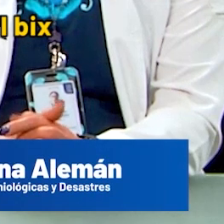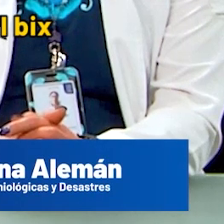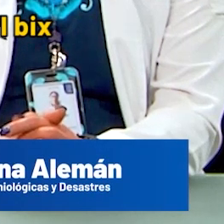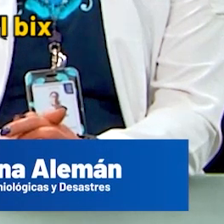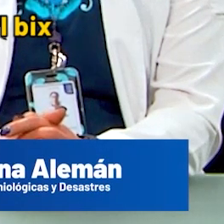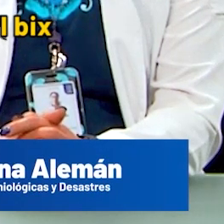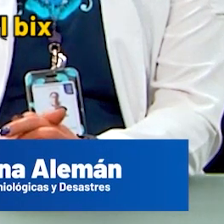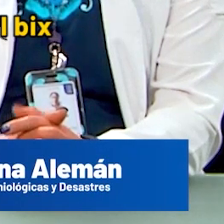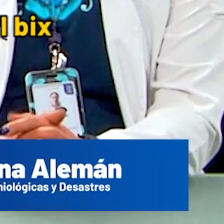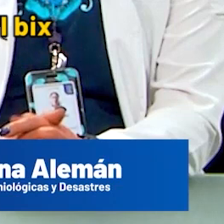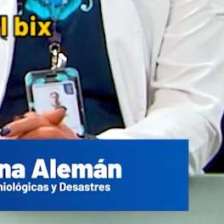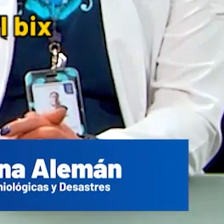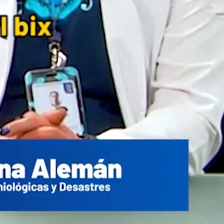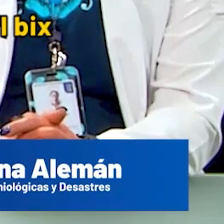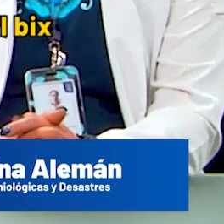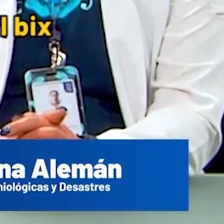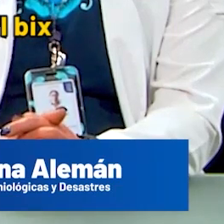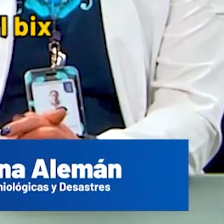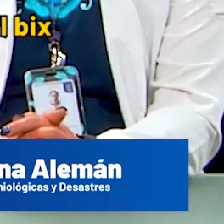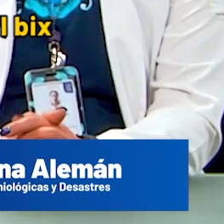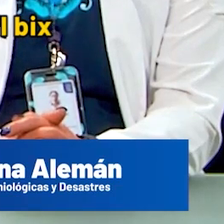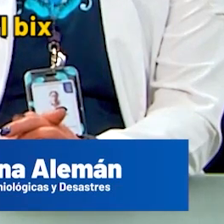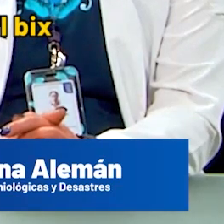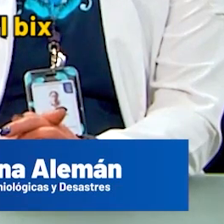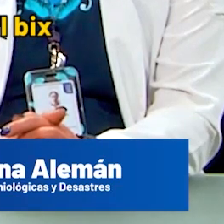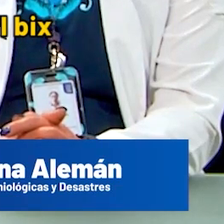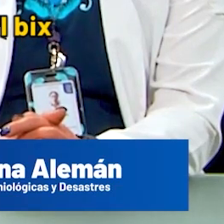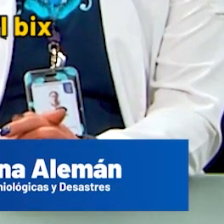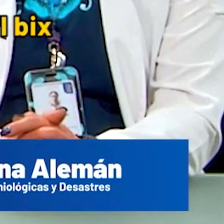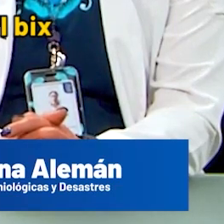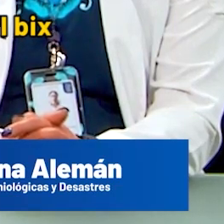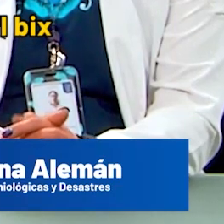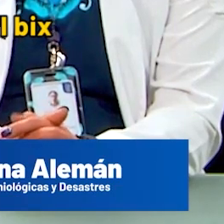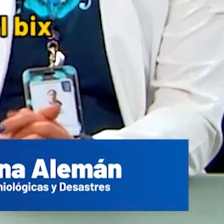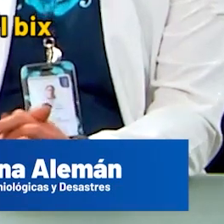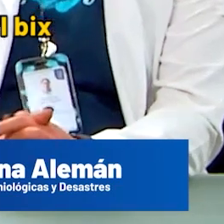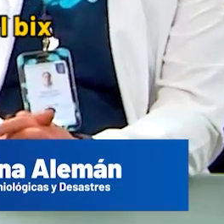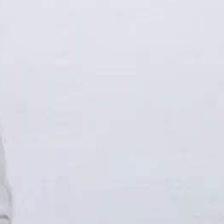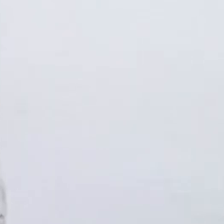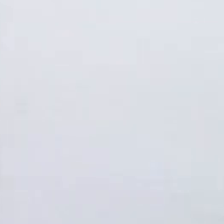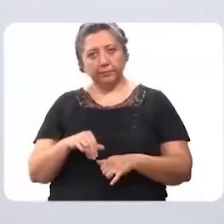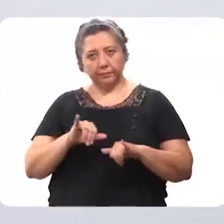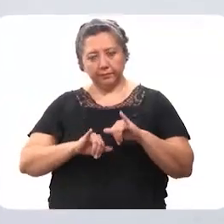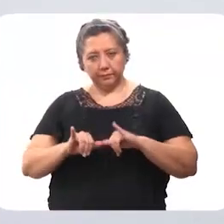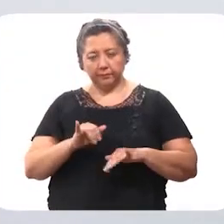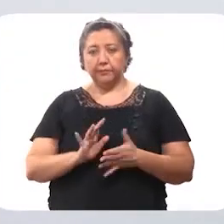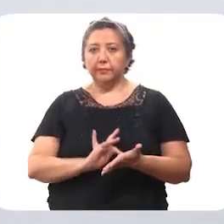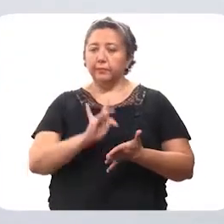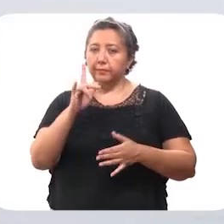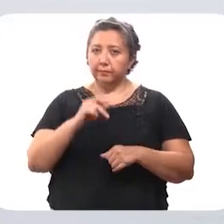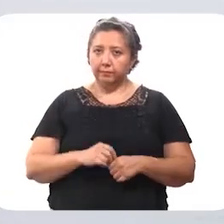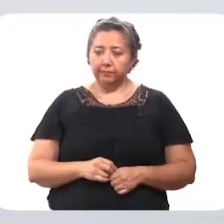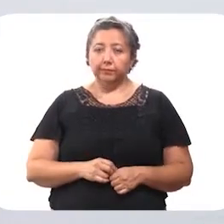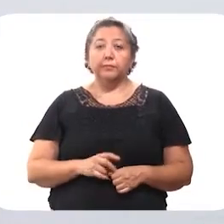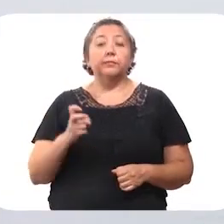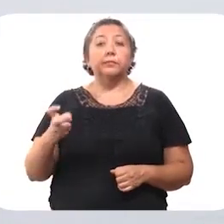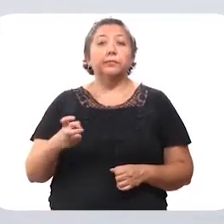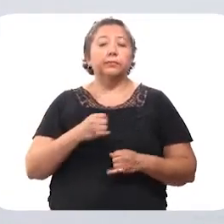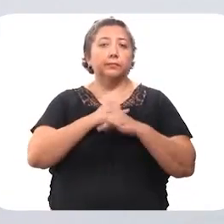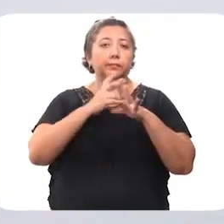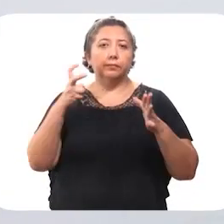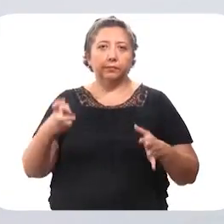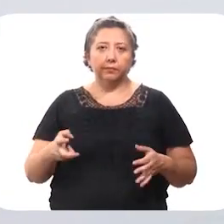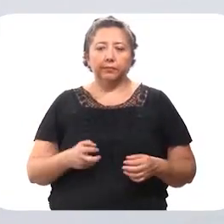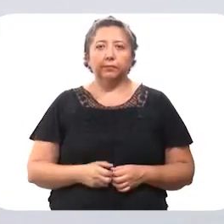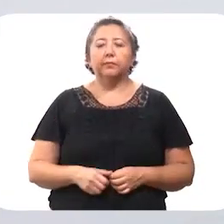Buenas tardes. A continuación, les informaremos el parte médico relacionado con el COVID-19. Adelante, Química. Gracias, doctor. Este es el parte